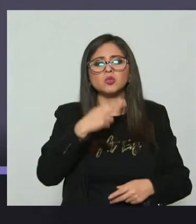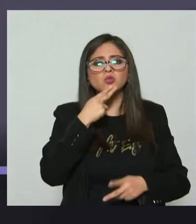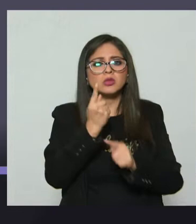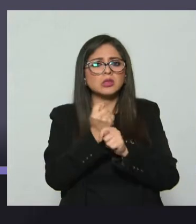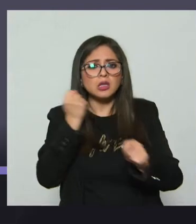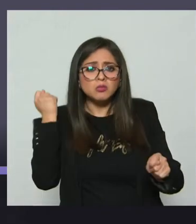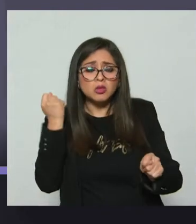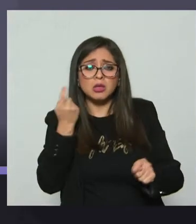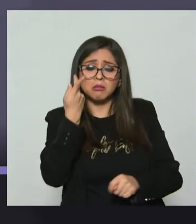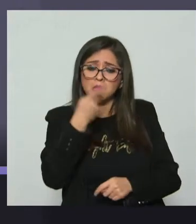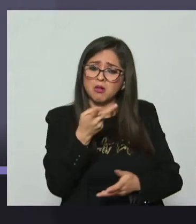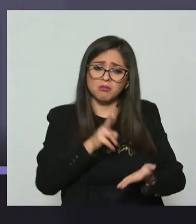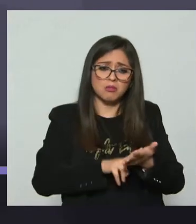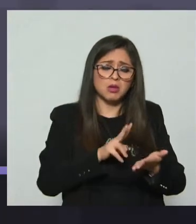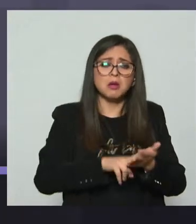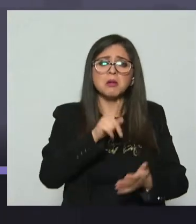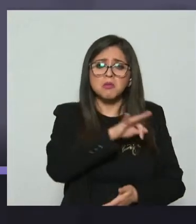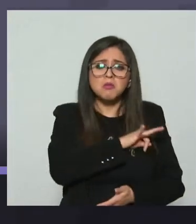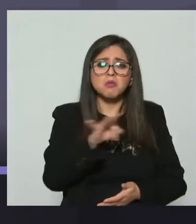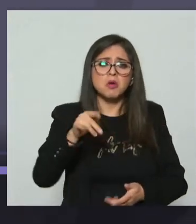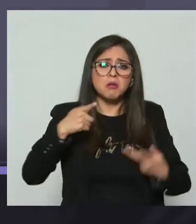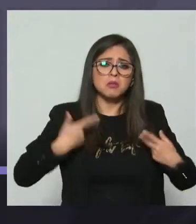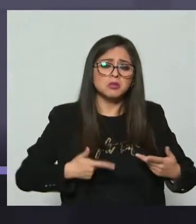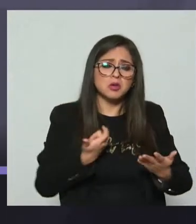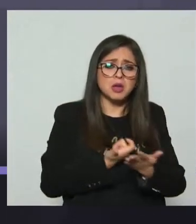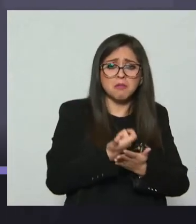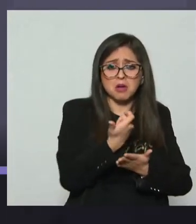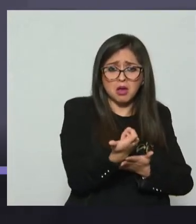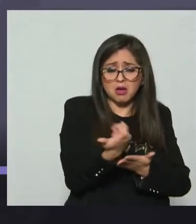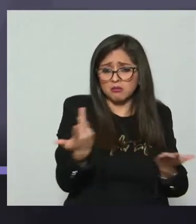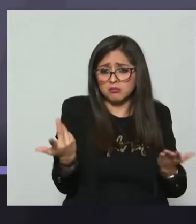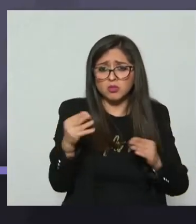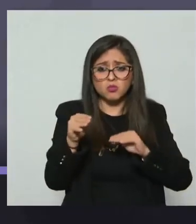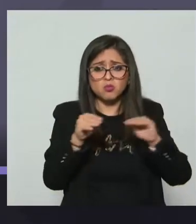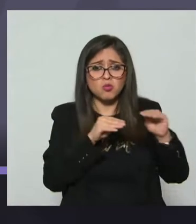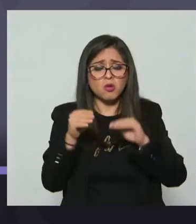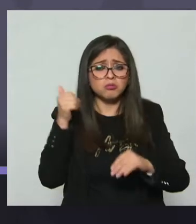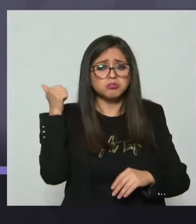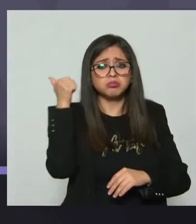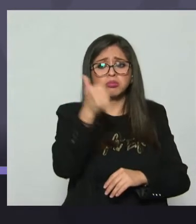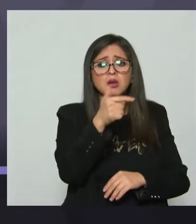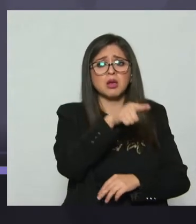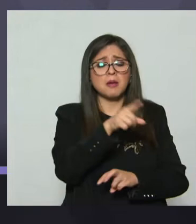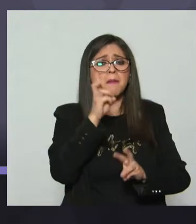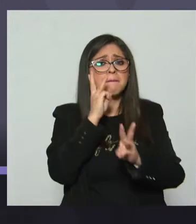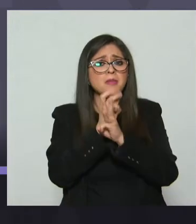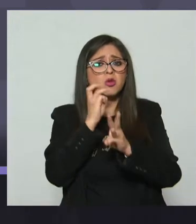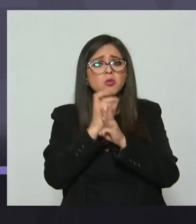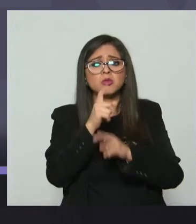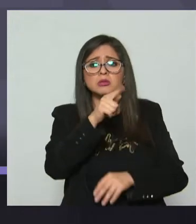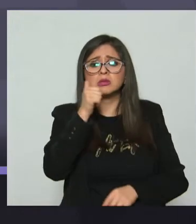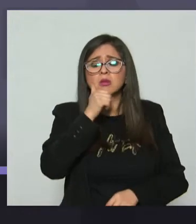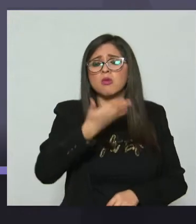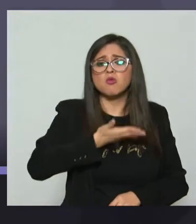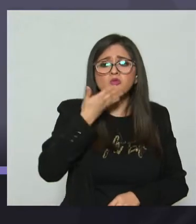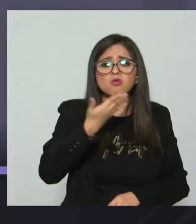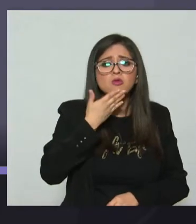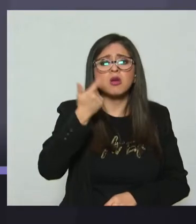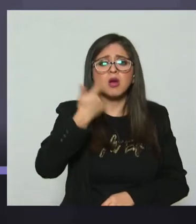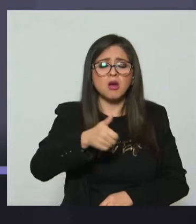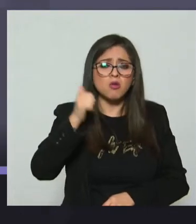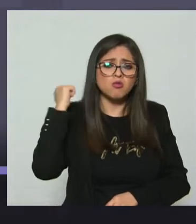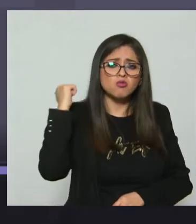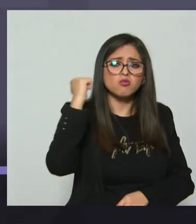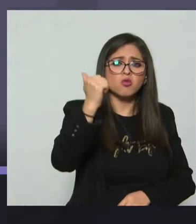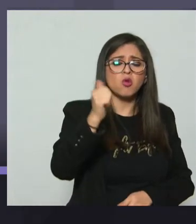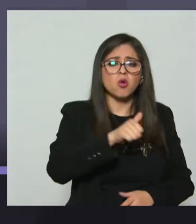no tenemos una tarifa adecuada que la gente pueda pagar. Y medios, que el Metrobús ya es muy común, pero eso está transitándose a otros